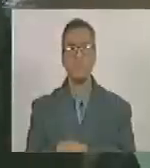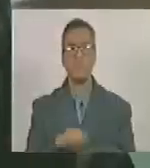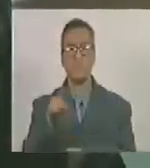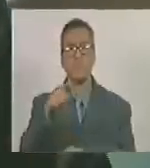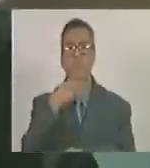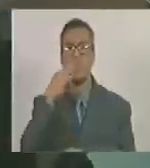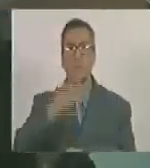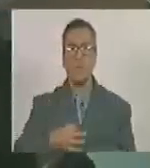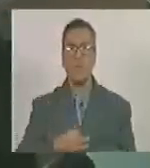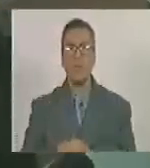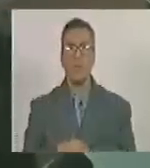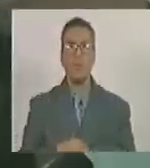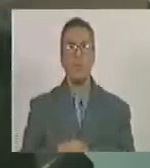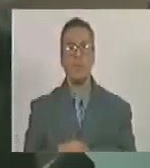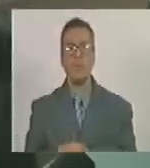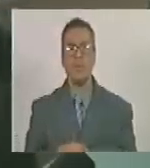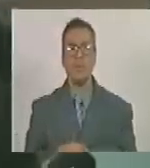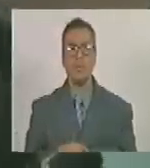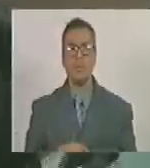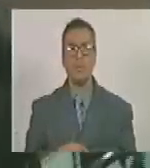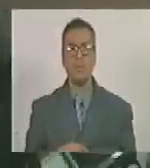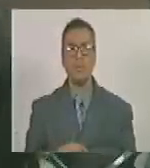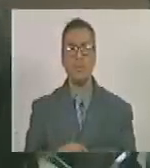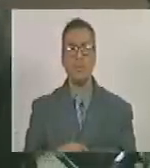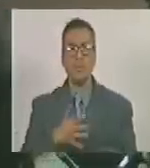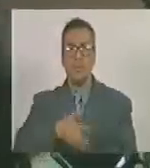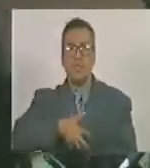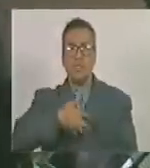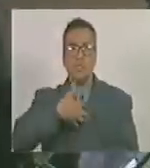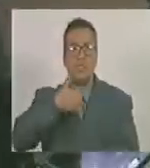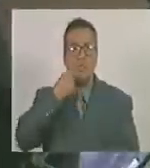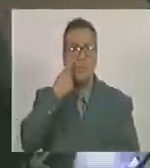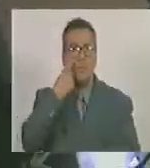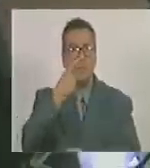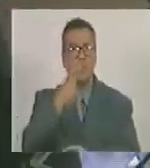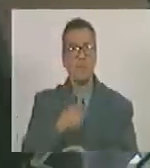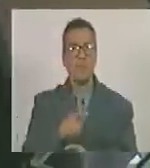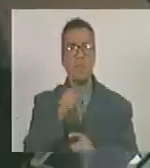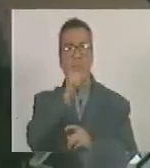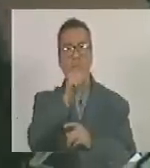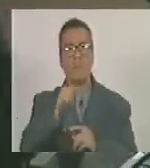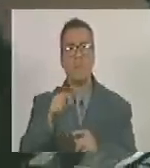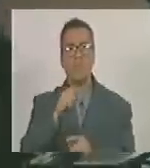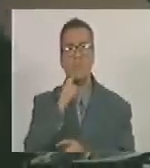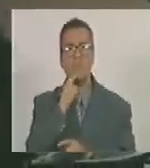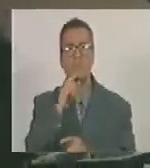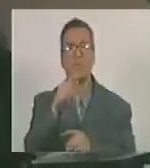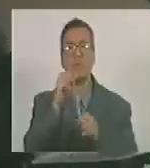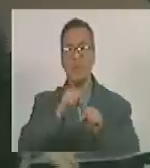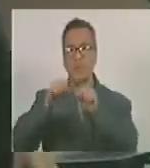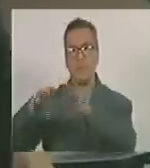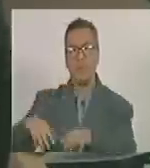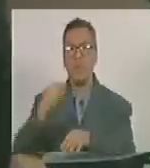verdad que se indigna cuando observa a alguien botar alimento, ¿no?